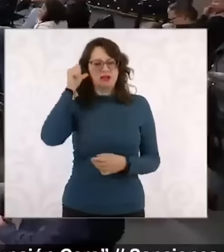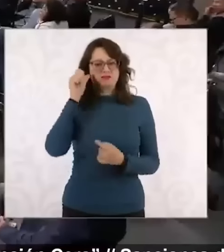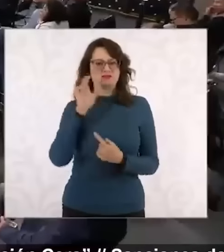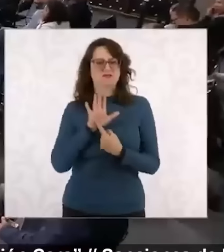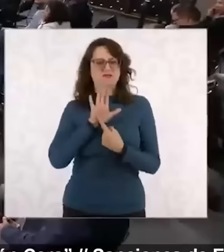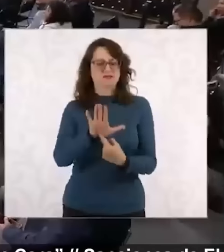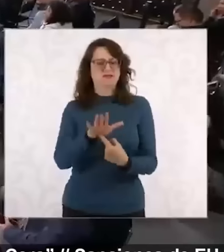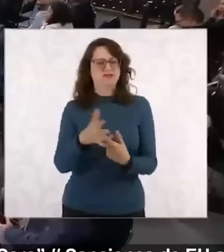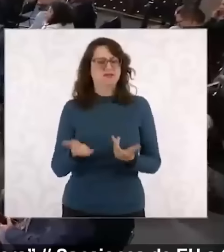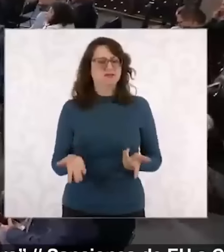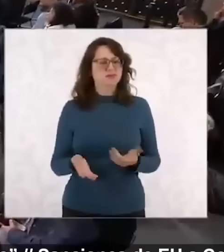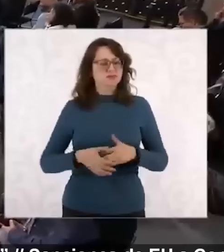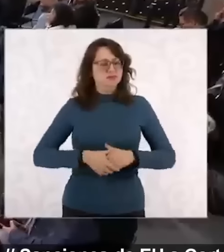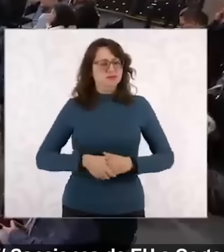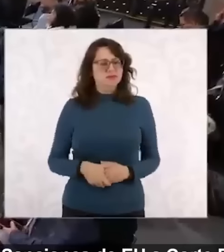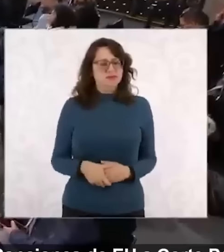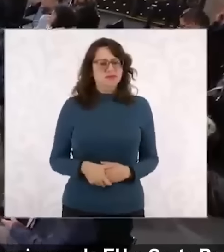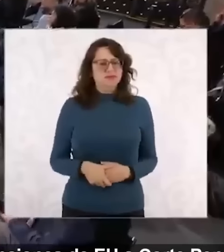ayer.